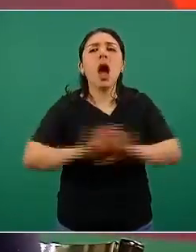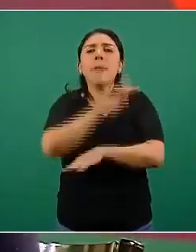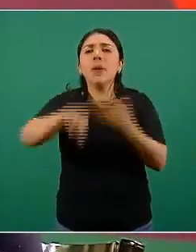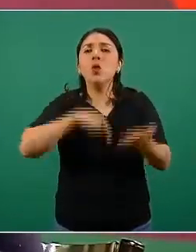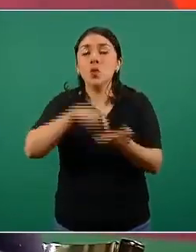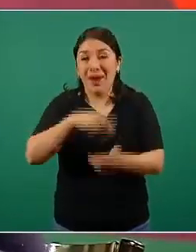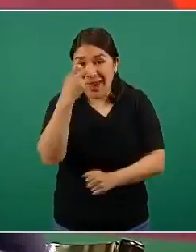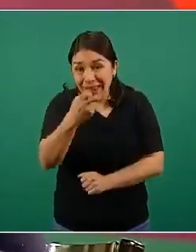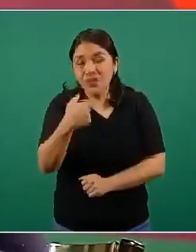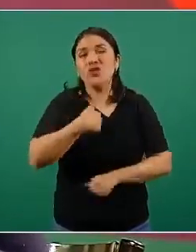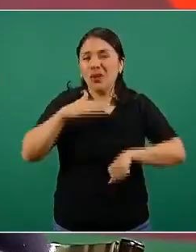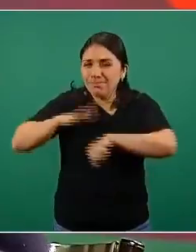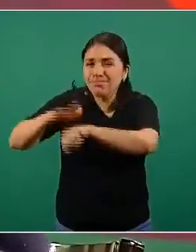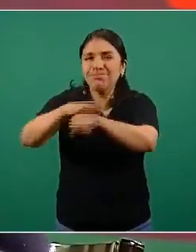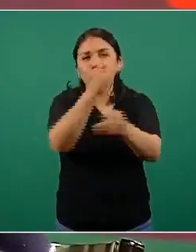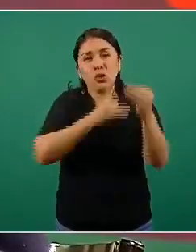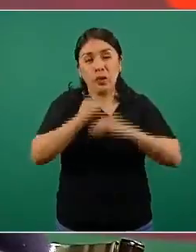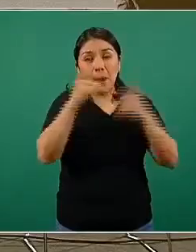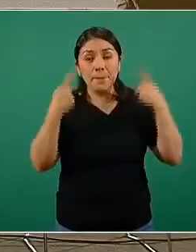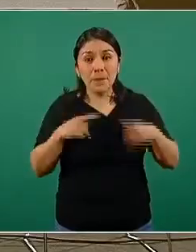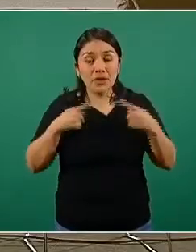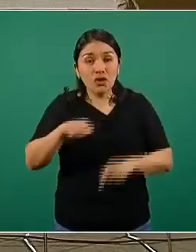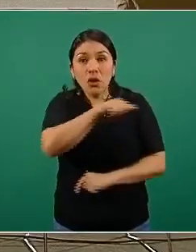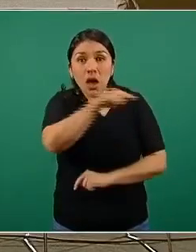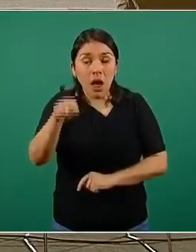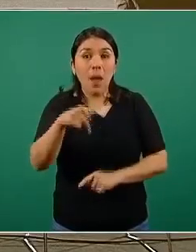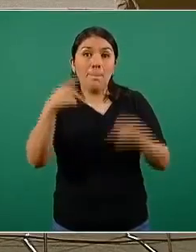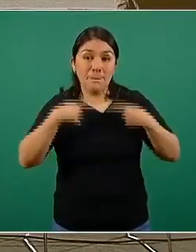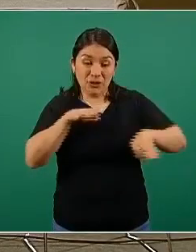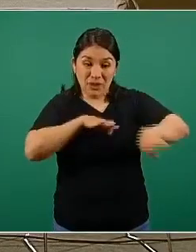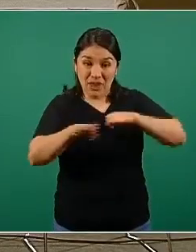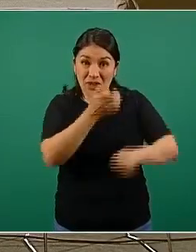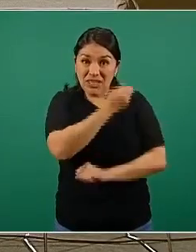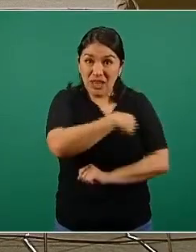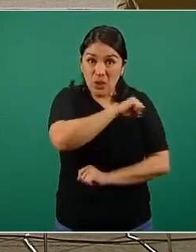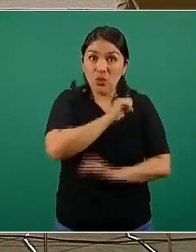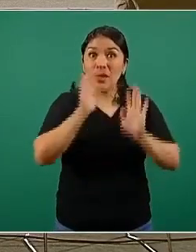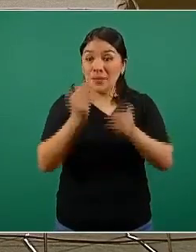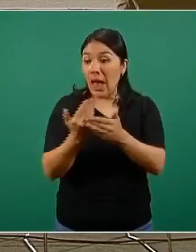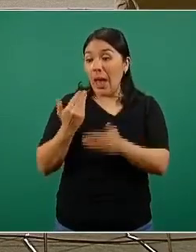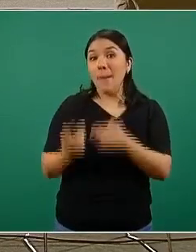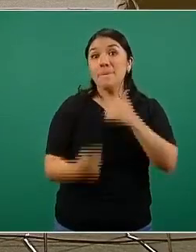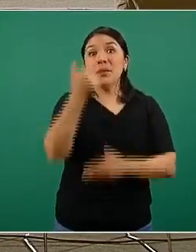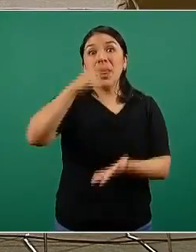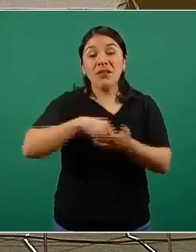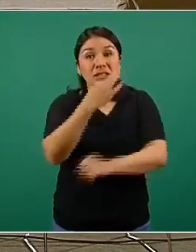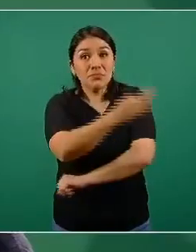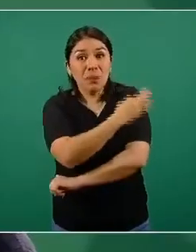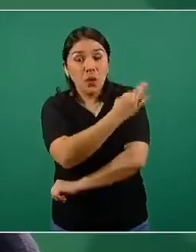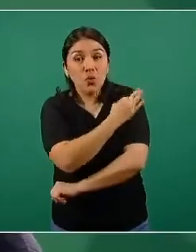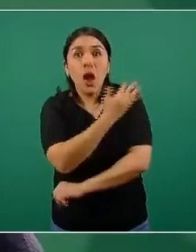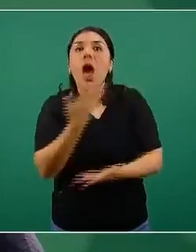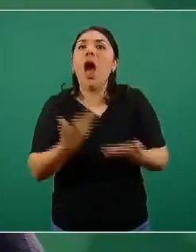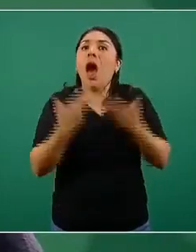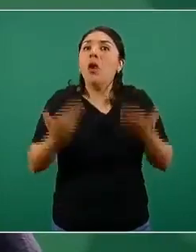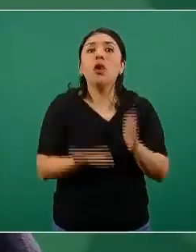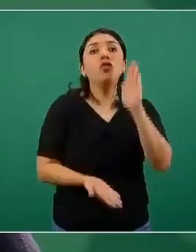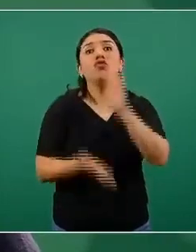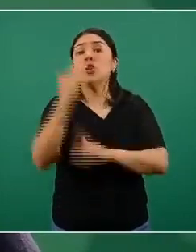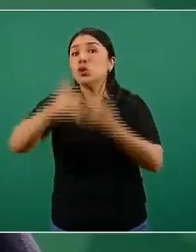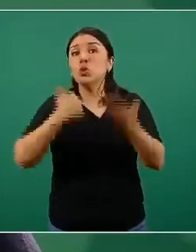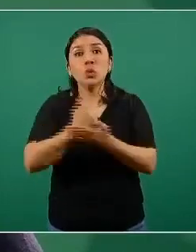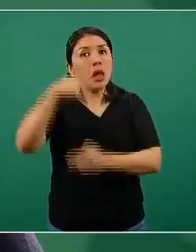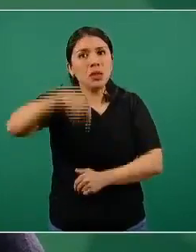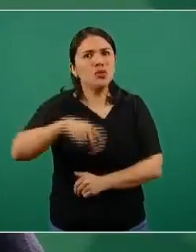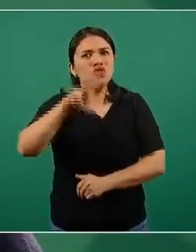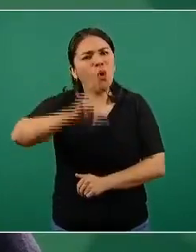un llamado a los individuos personal de salud que recibió la vacuna pero que ahora se encuentra fuera de la Ciudad de